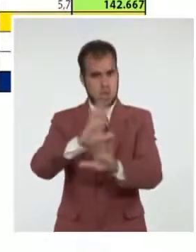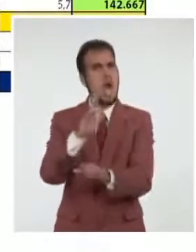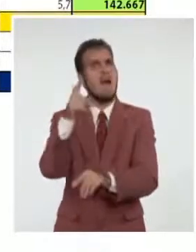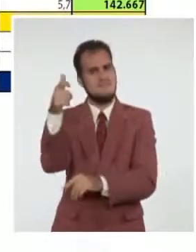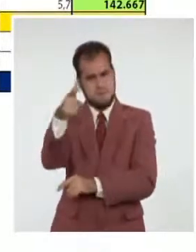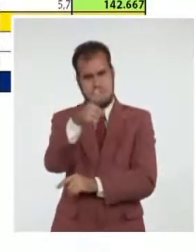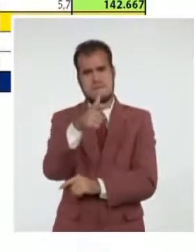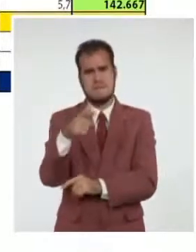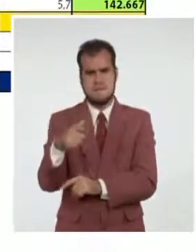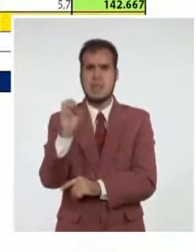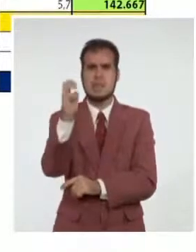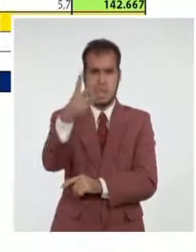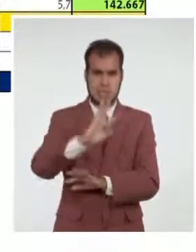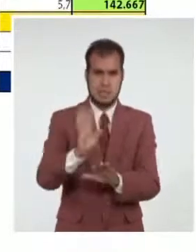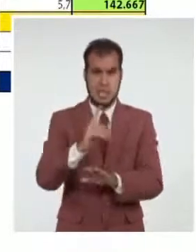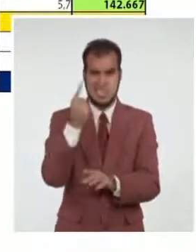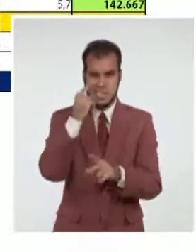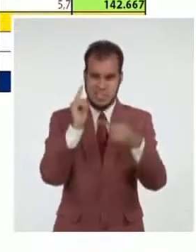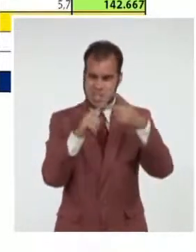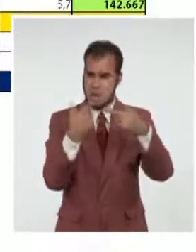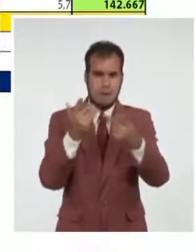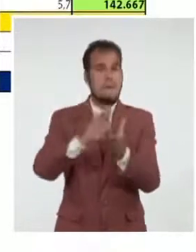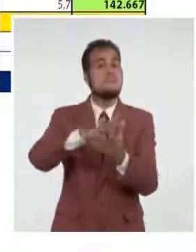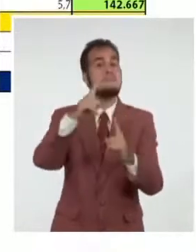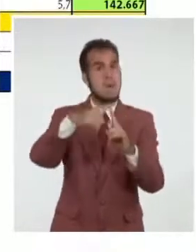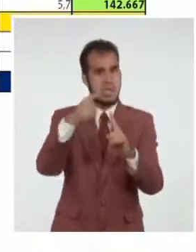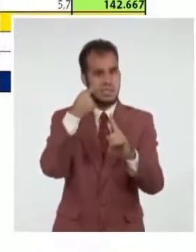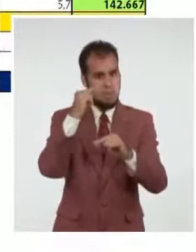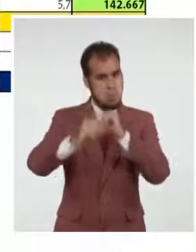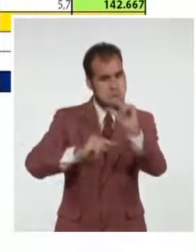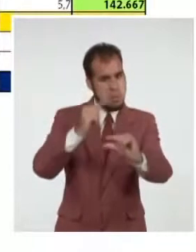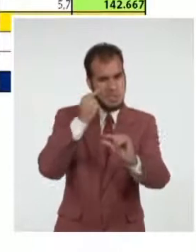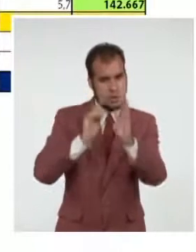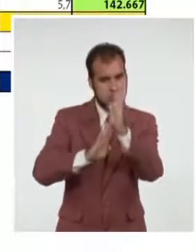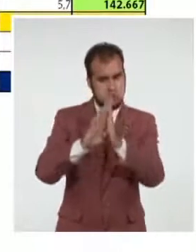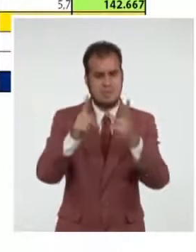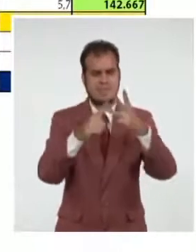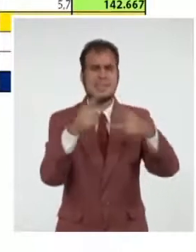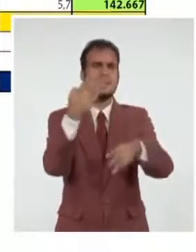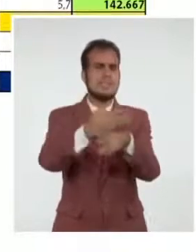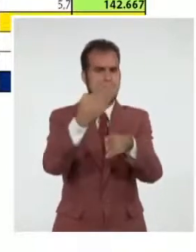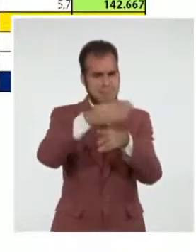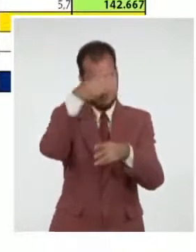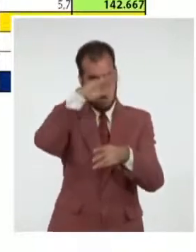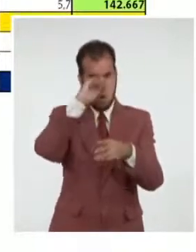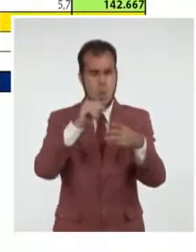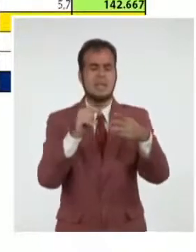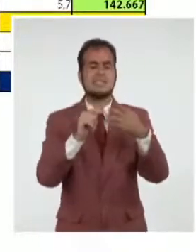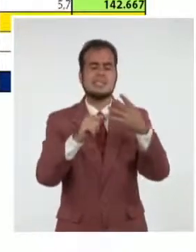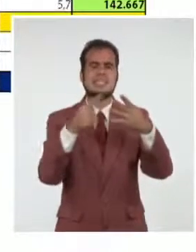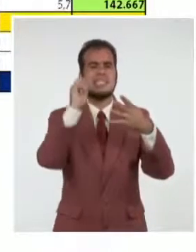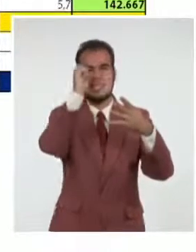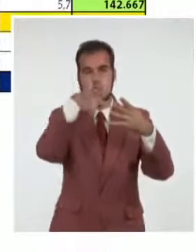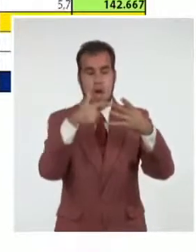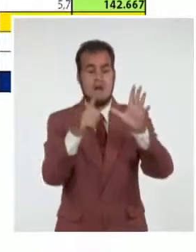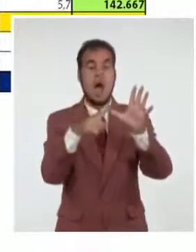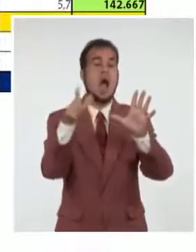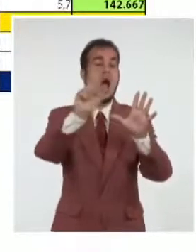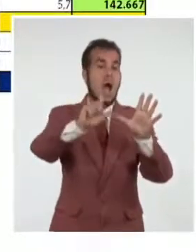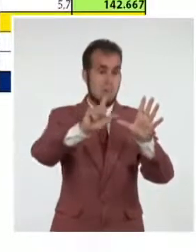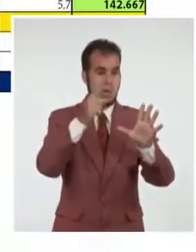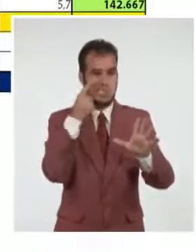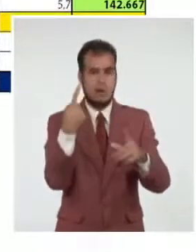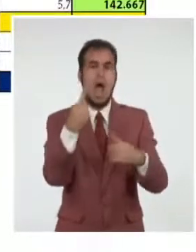Matanzas avanzando, Santiago avanzando, Ciego y Camagüey ya con varios municipios, es decir, que ya el número que está acumulando